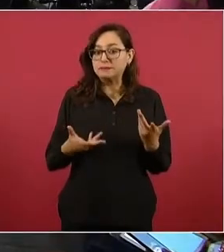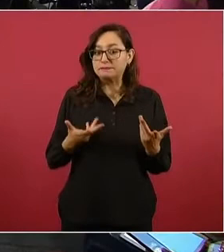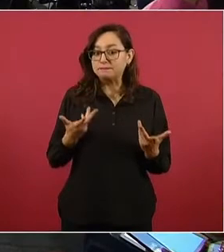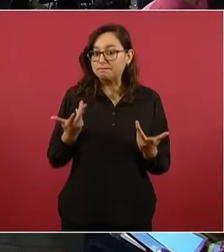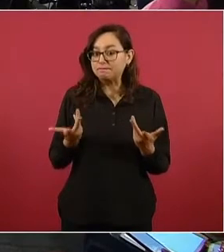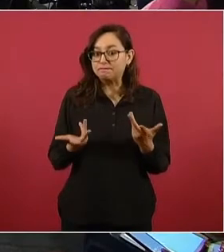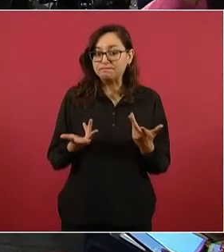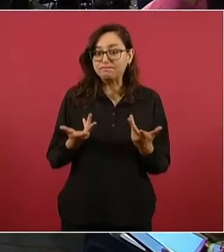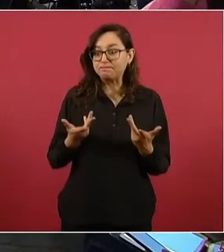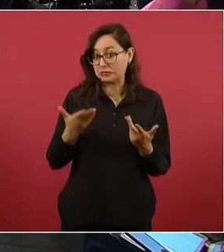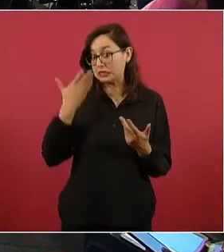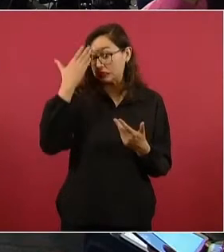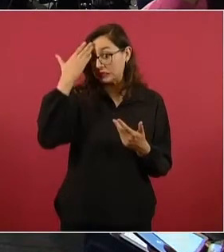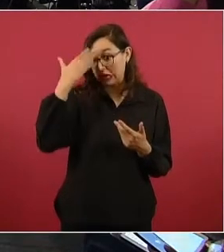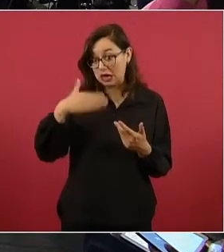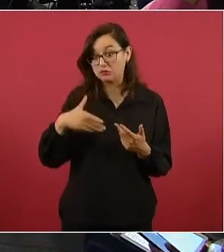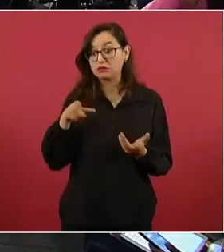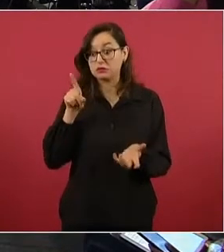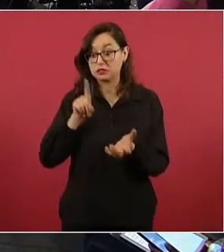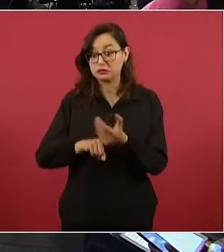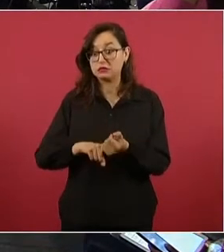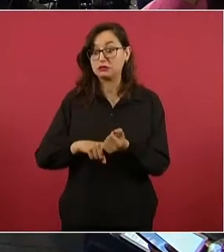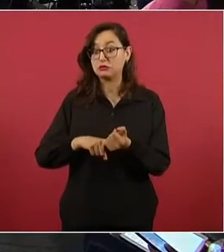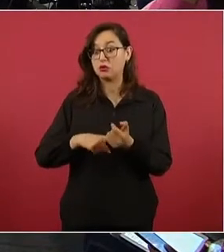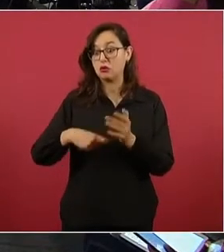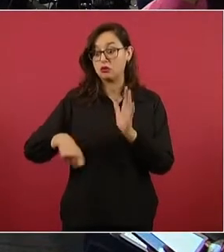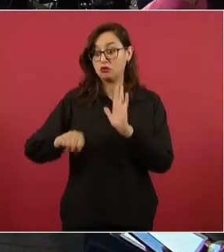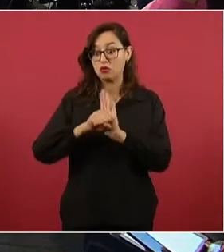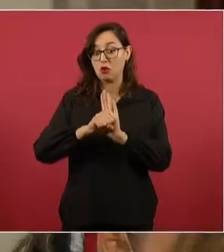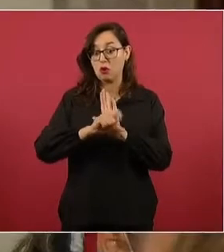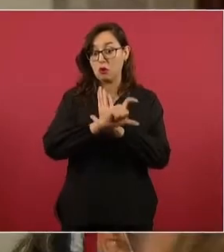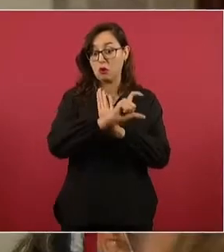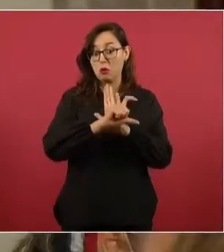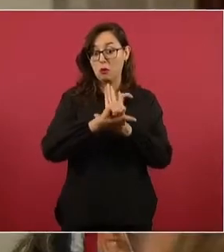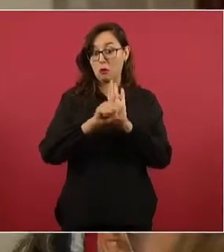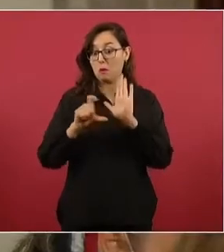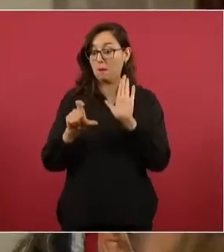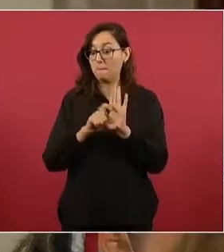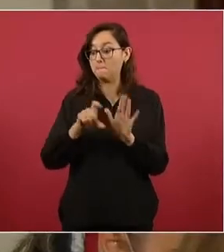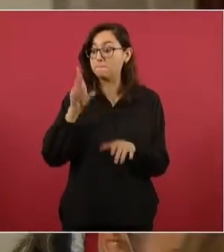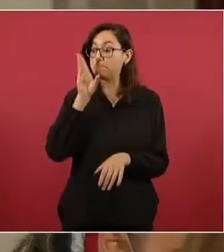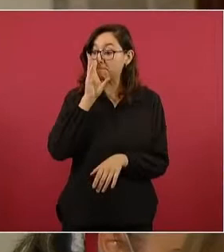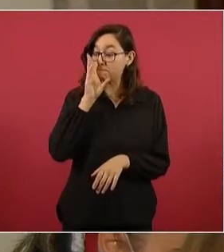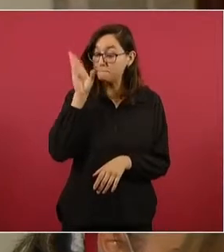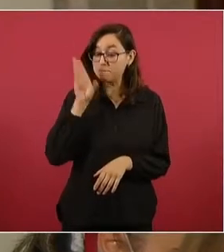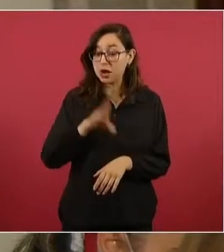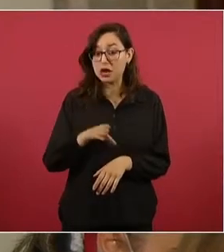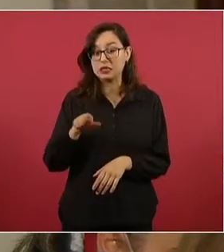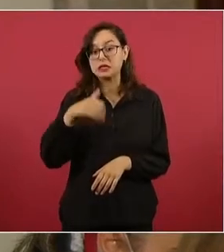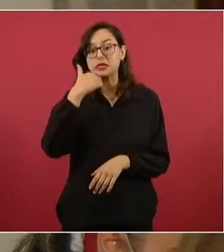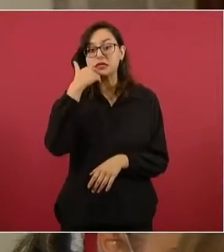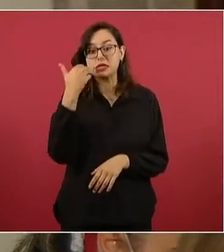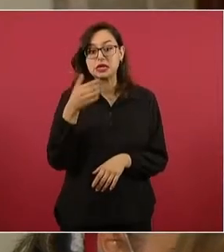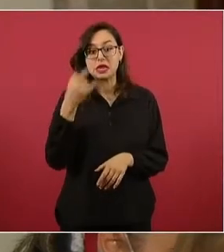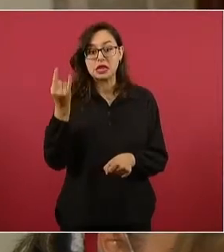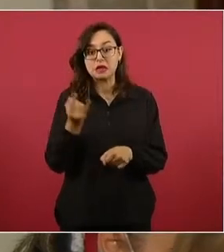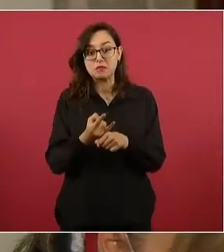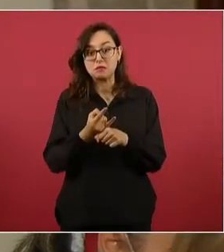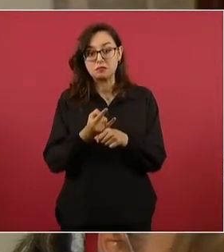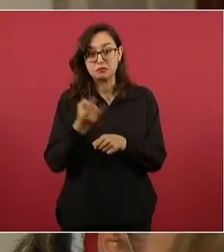este boicot? Y pues qué bueno que no se dejaron, que la ley se